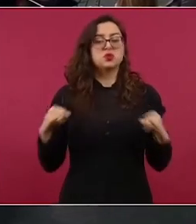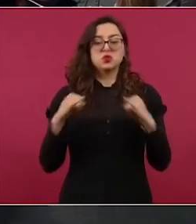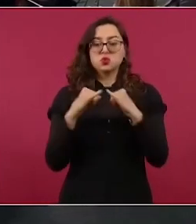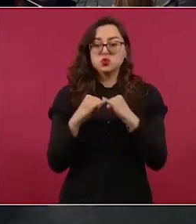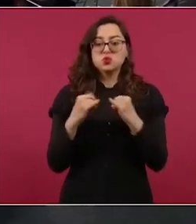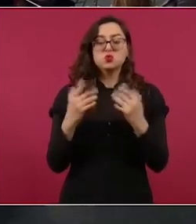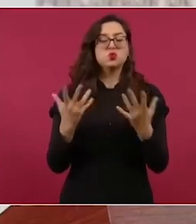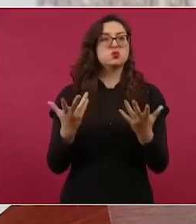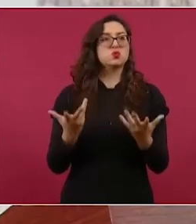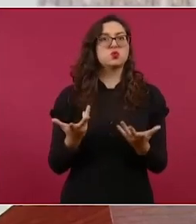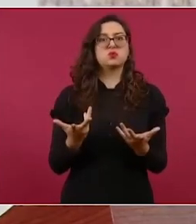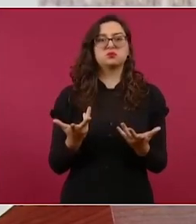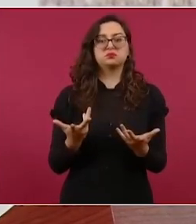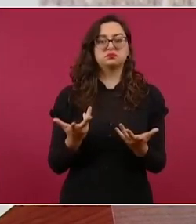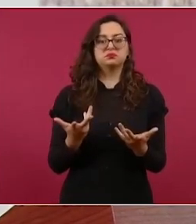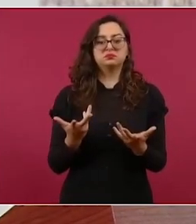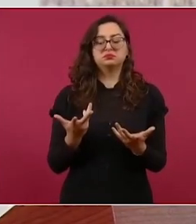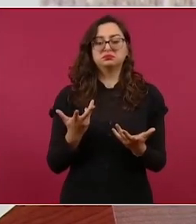de